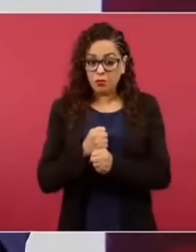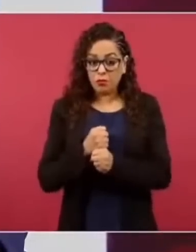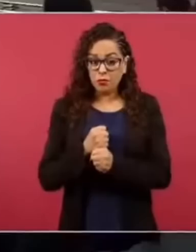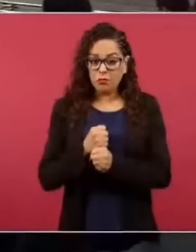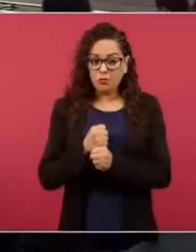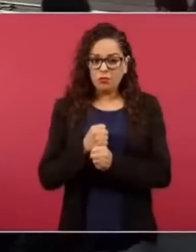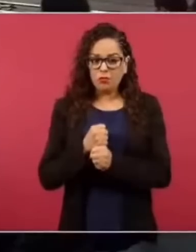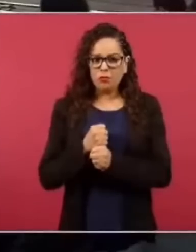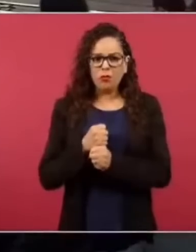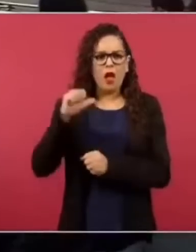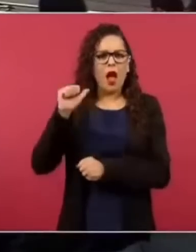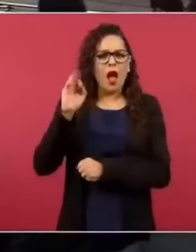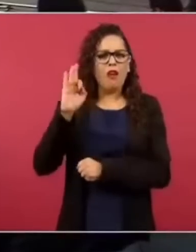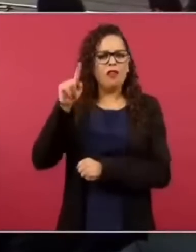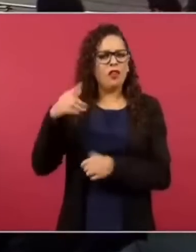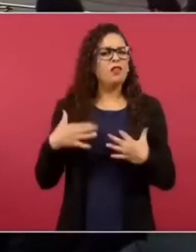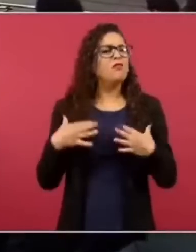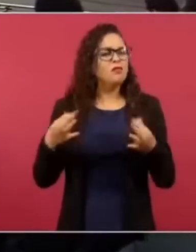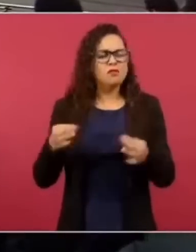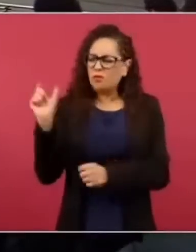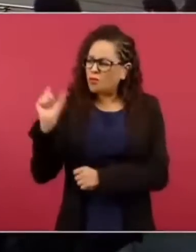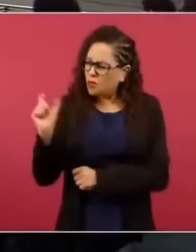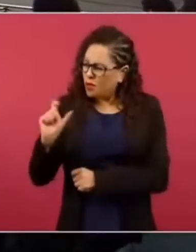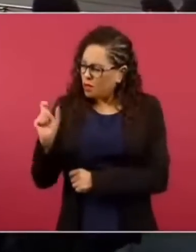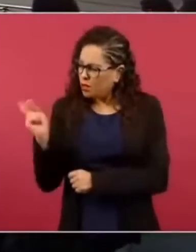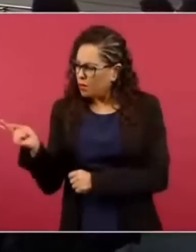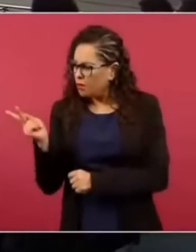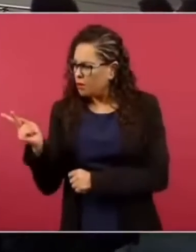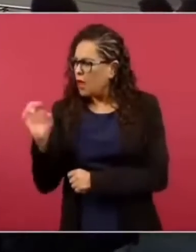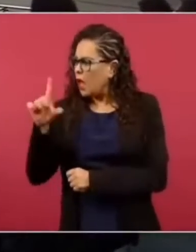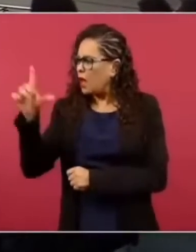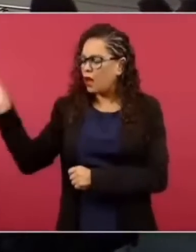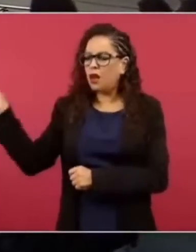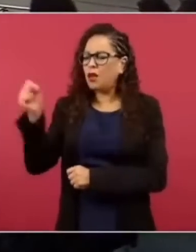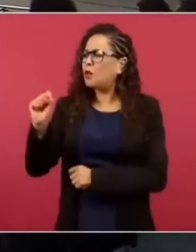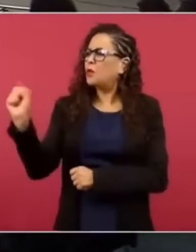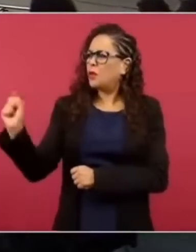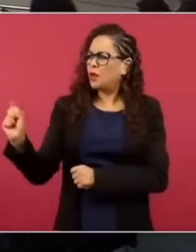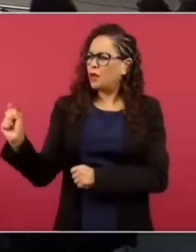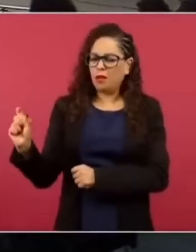¿Cuándo se creó la AFI? ¿Cuándo llegó él?